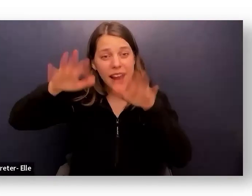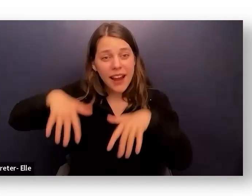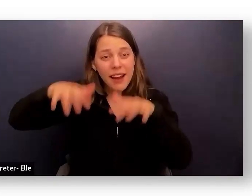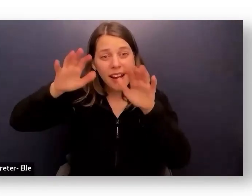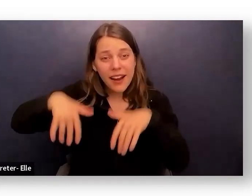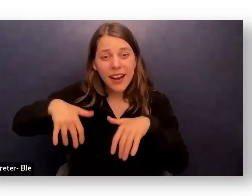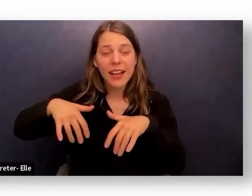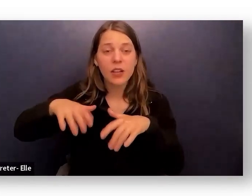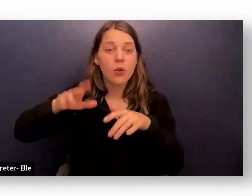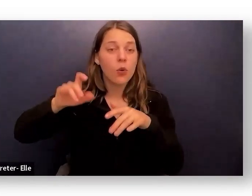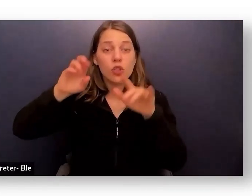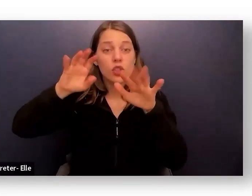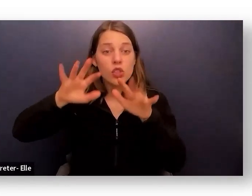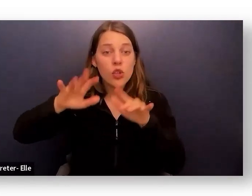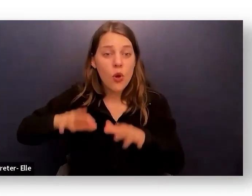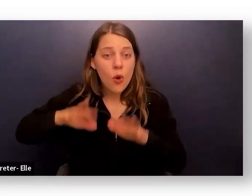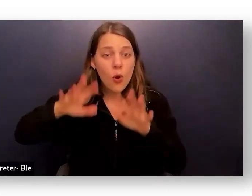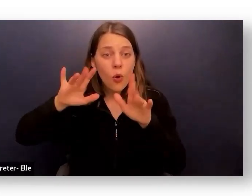porque